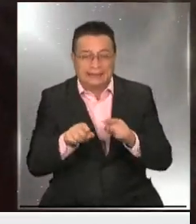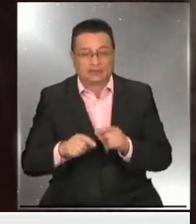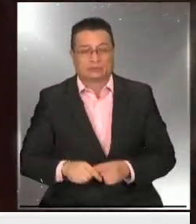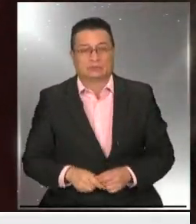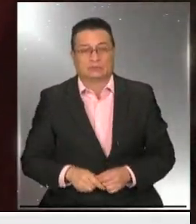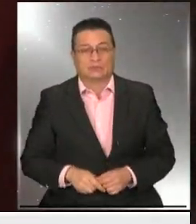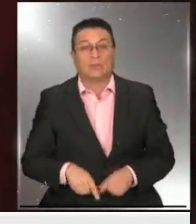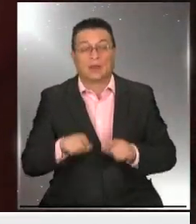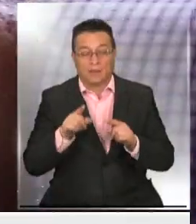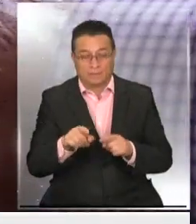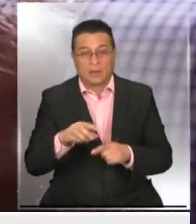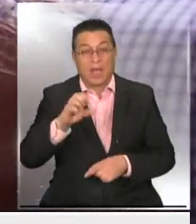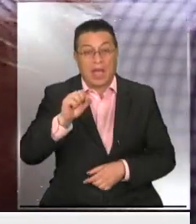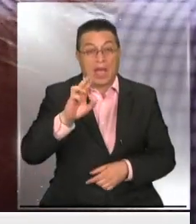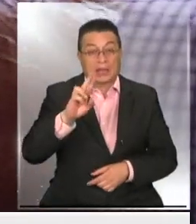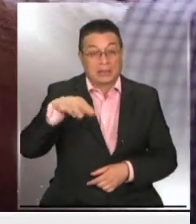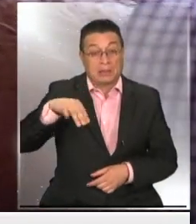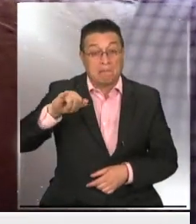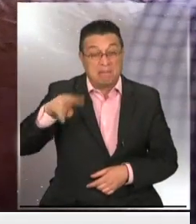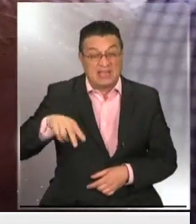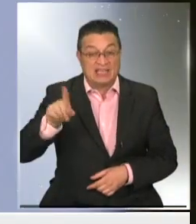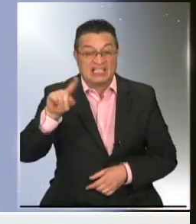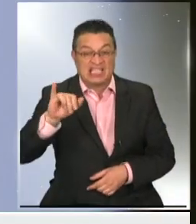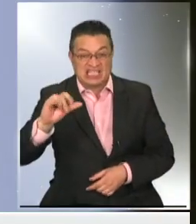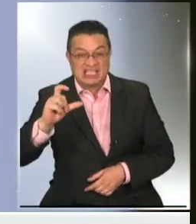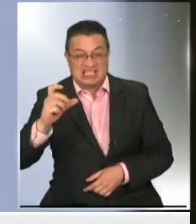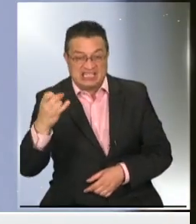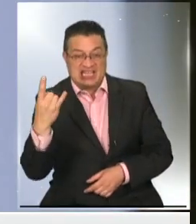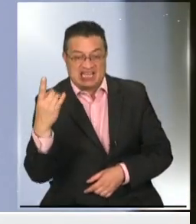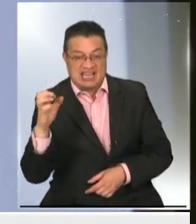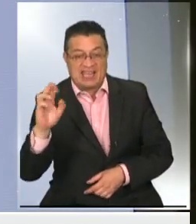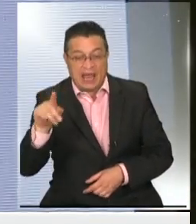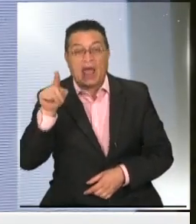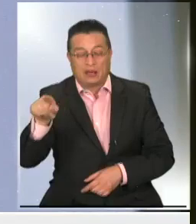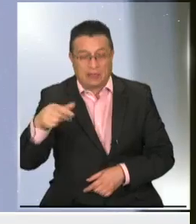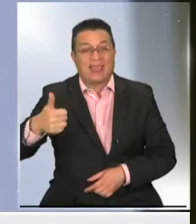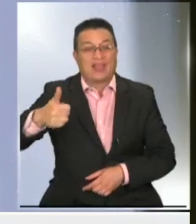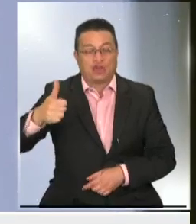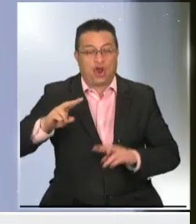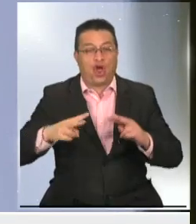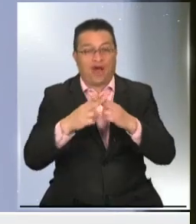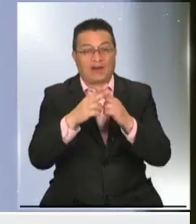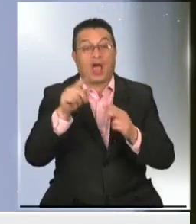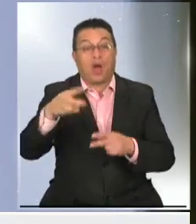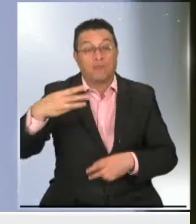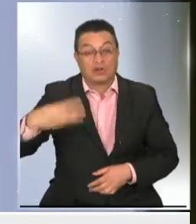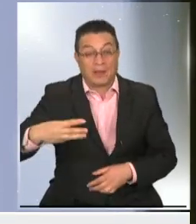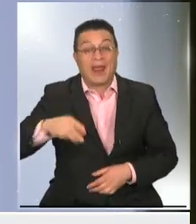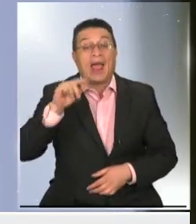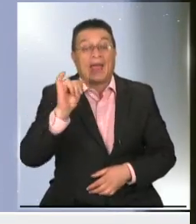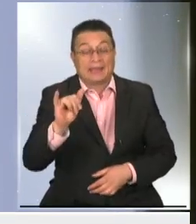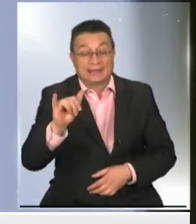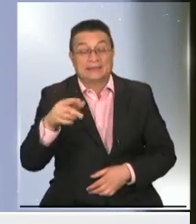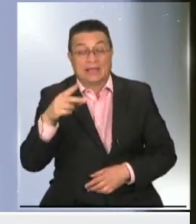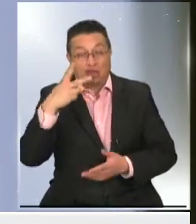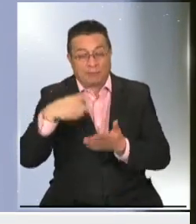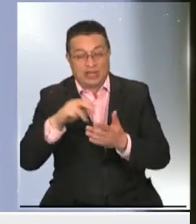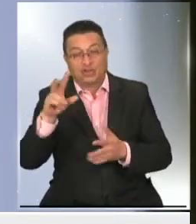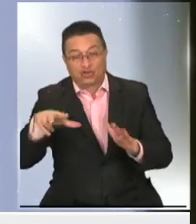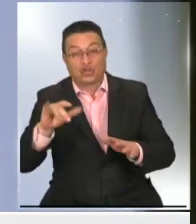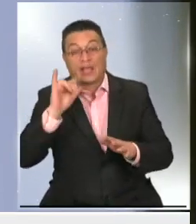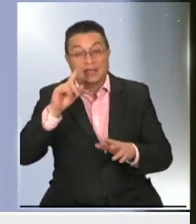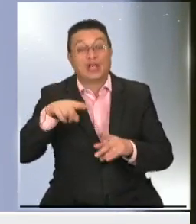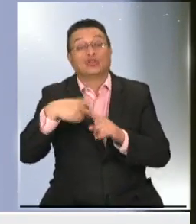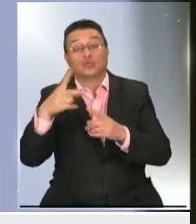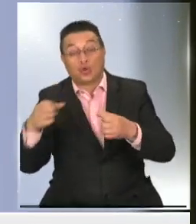apunta a Armin Siller, quien ejerció como director de obras municipales hasta 2018, y a María Isabel Gaete, su sucesora desde